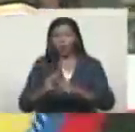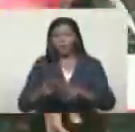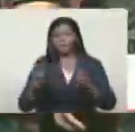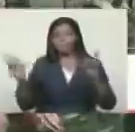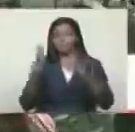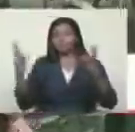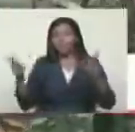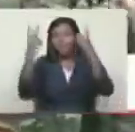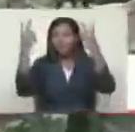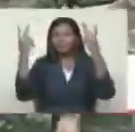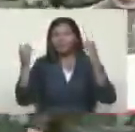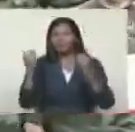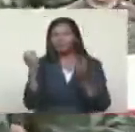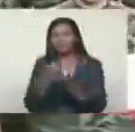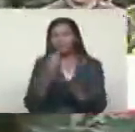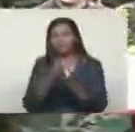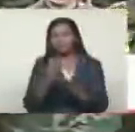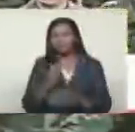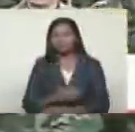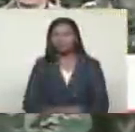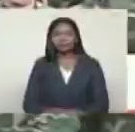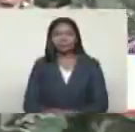¡Venceremos!